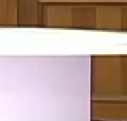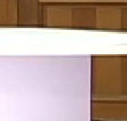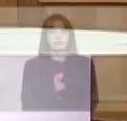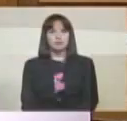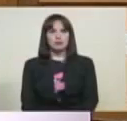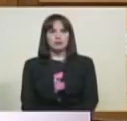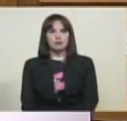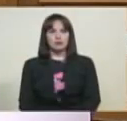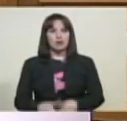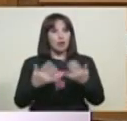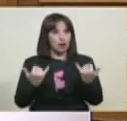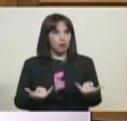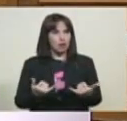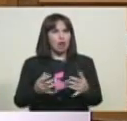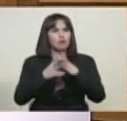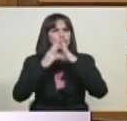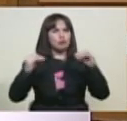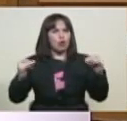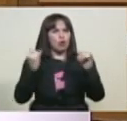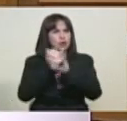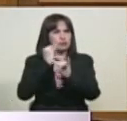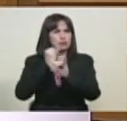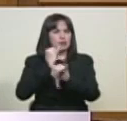a través de todas las redes sociales,